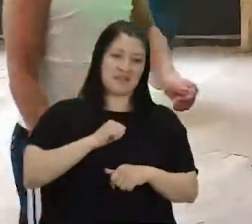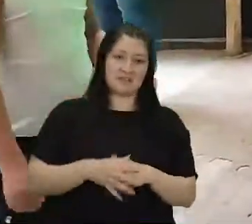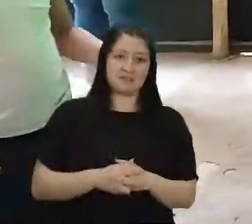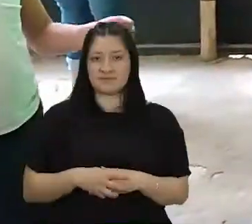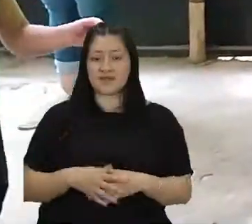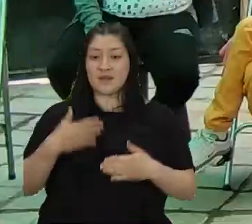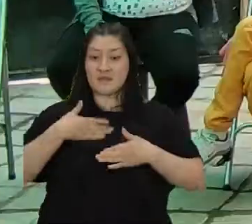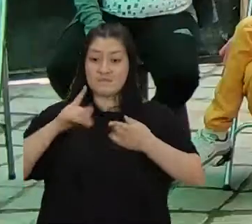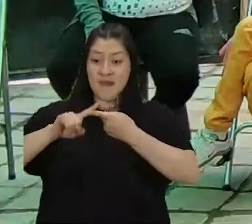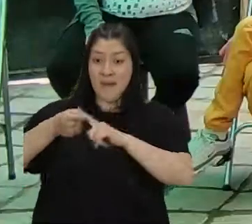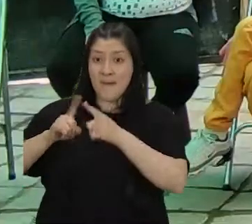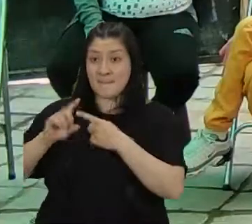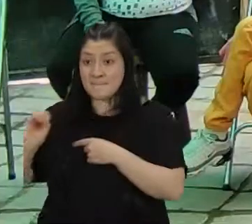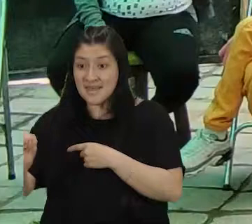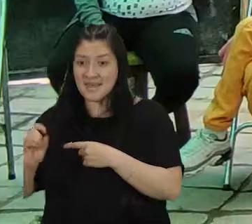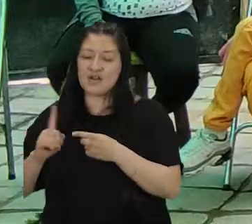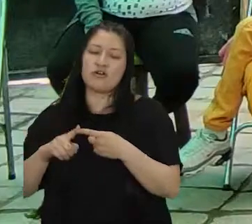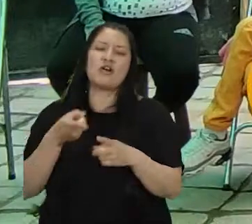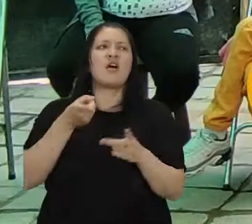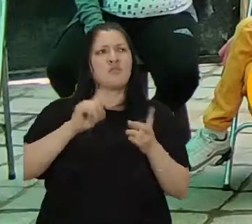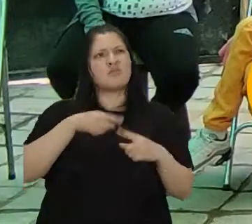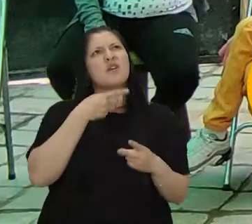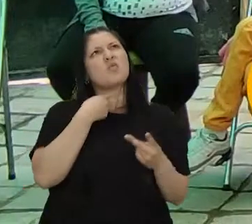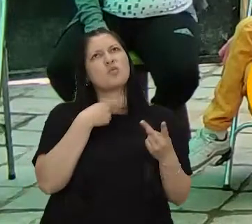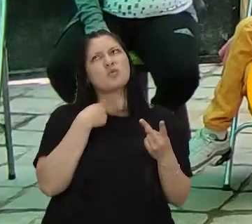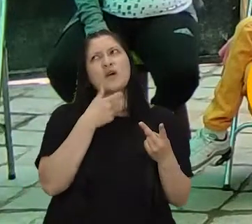tiempo libre. Mis amigos, y también